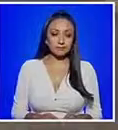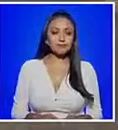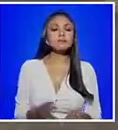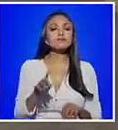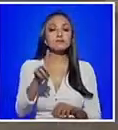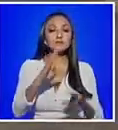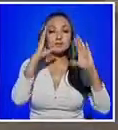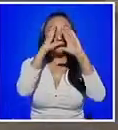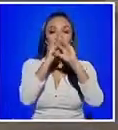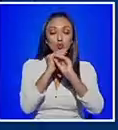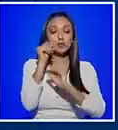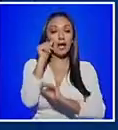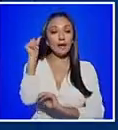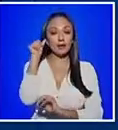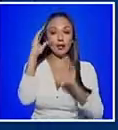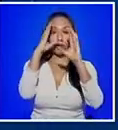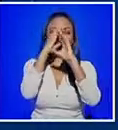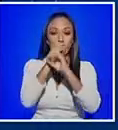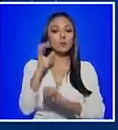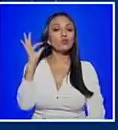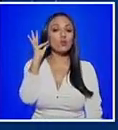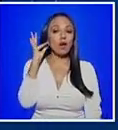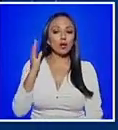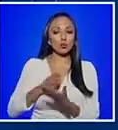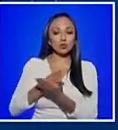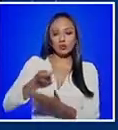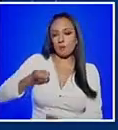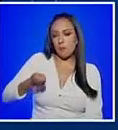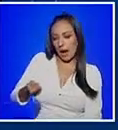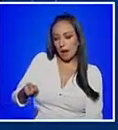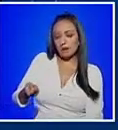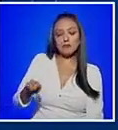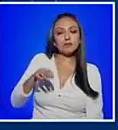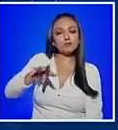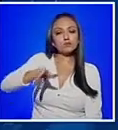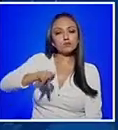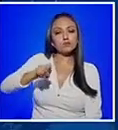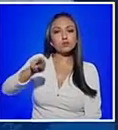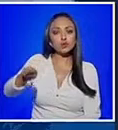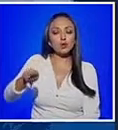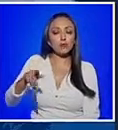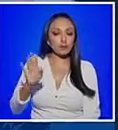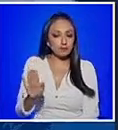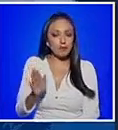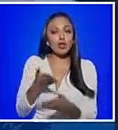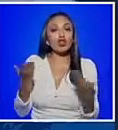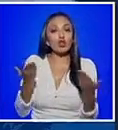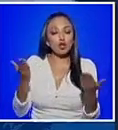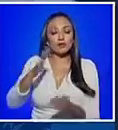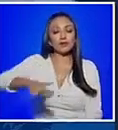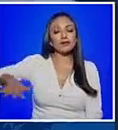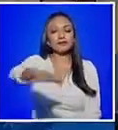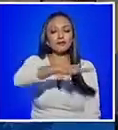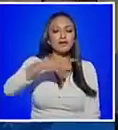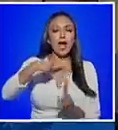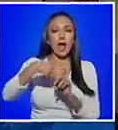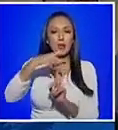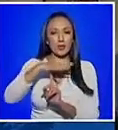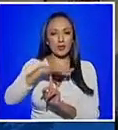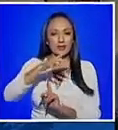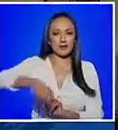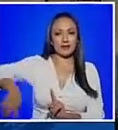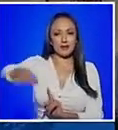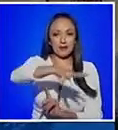Sucedió la noche de este lunes. Una mujer fue apuñalada por un delincuente sobre la calle Luxemburgo, en el sector de La Carolina. El